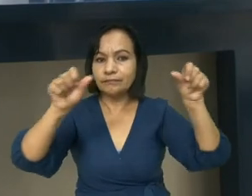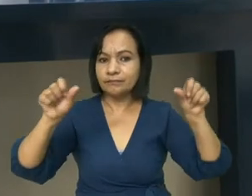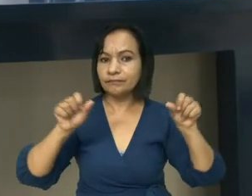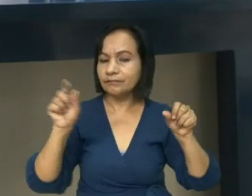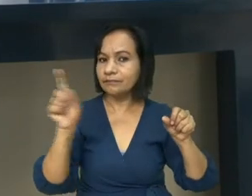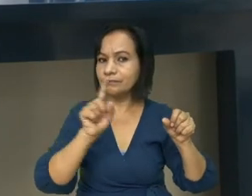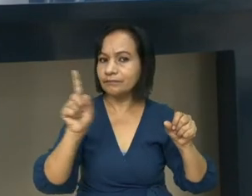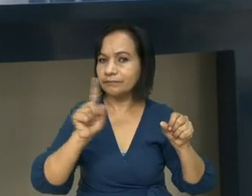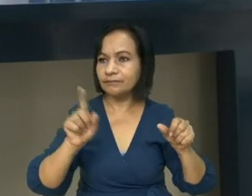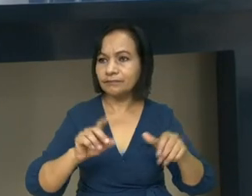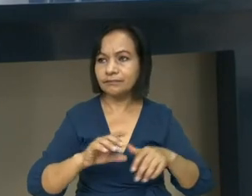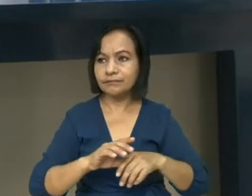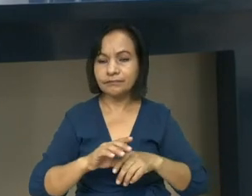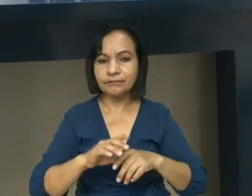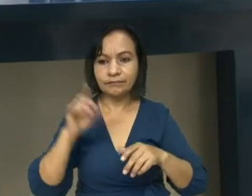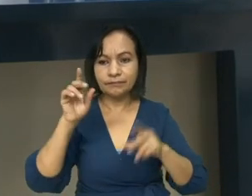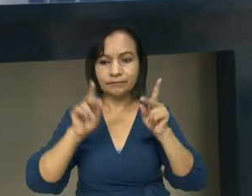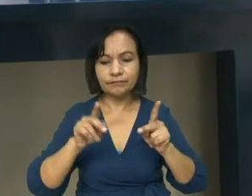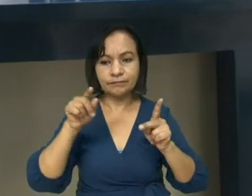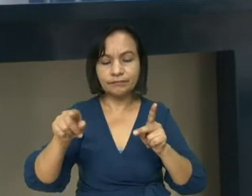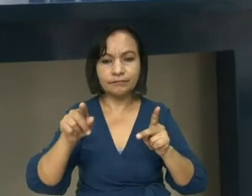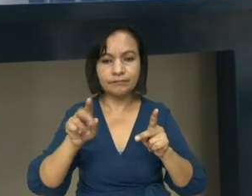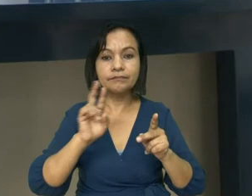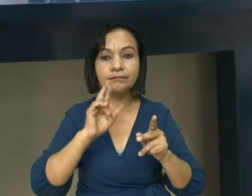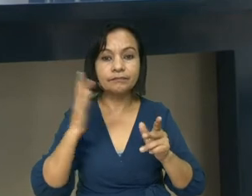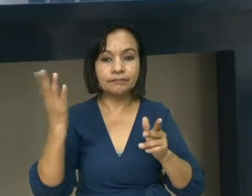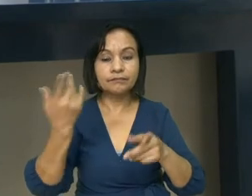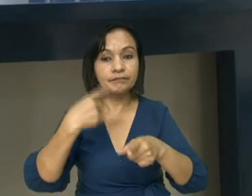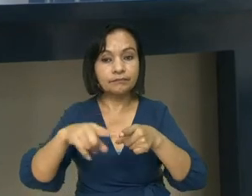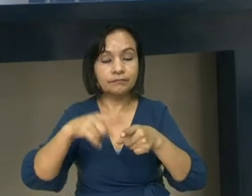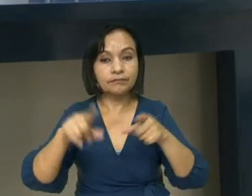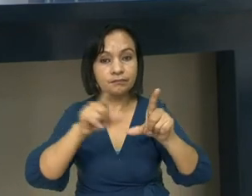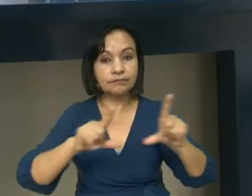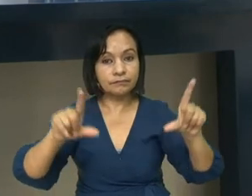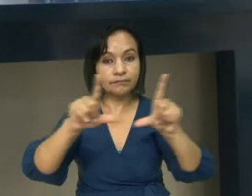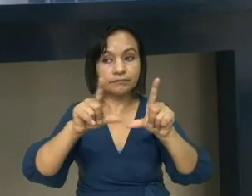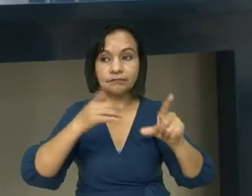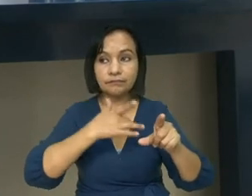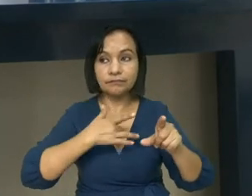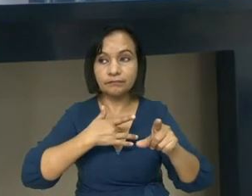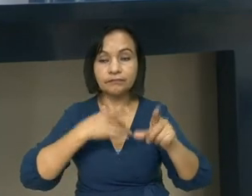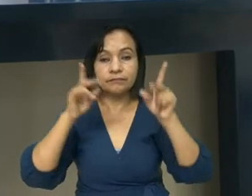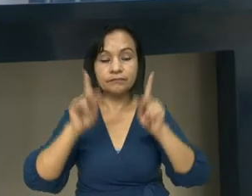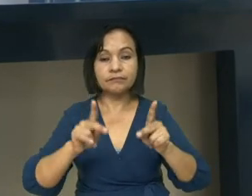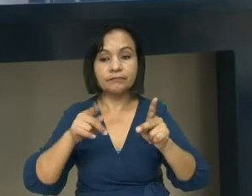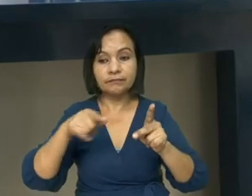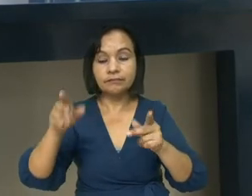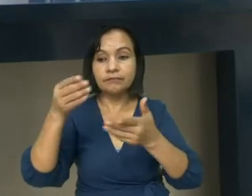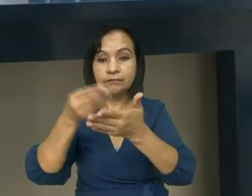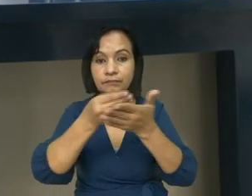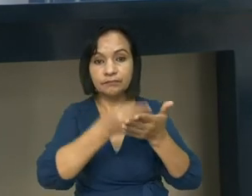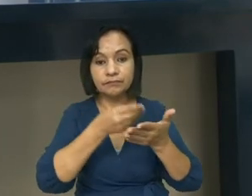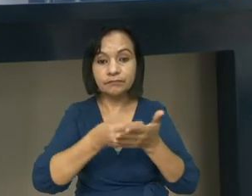Porque la lógica es, si tienes un concesionario, ese concesionario tiene que pagar el espacio, ¿no? Entonces se requiere pues que la gente vaya a consumir para